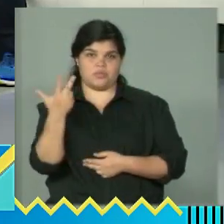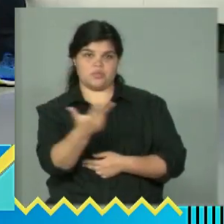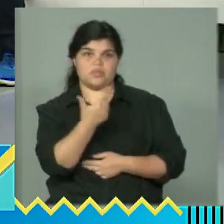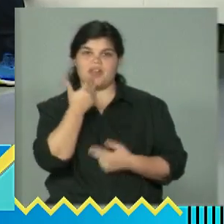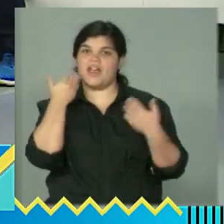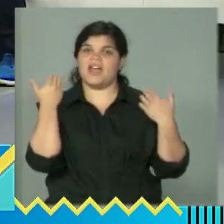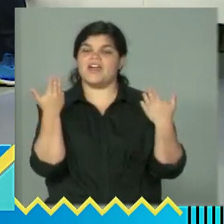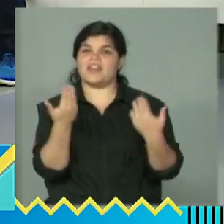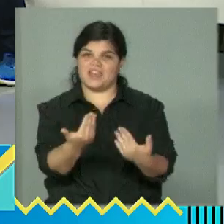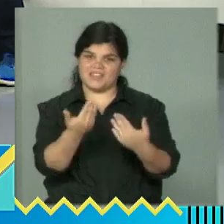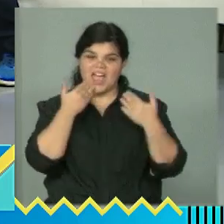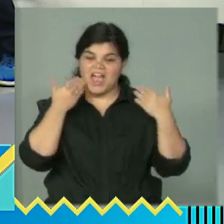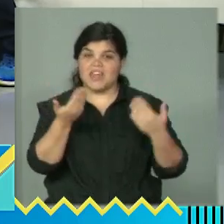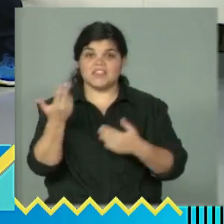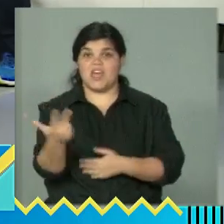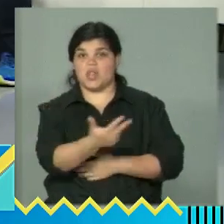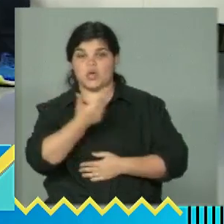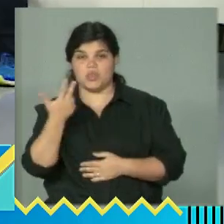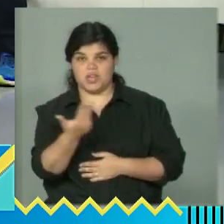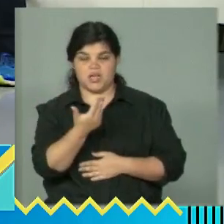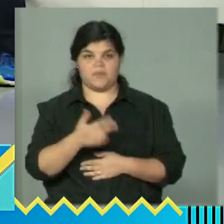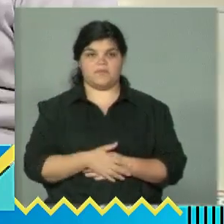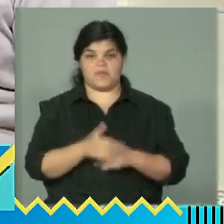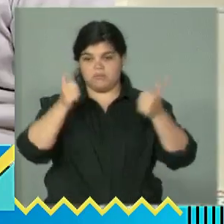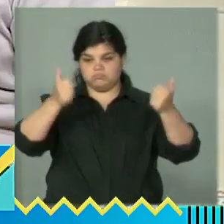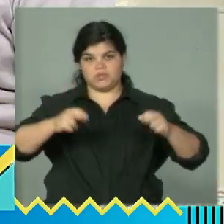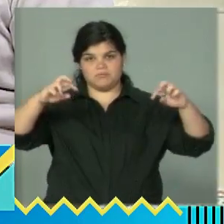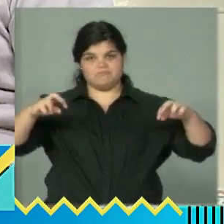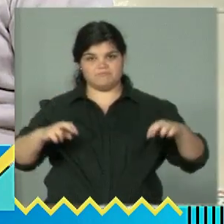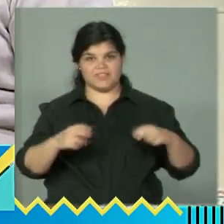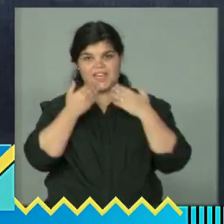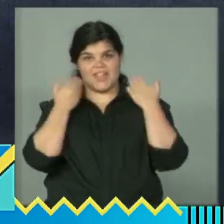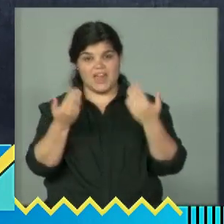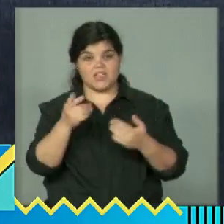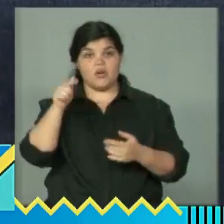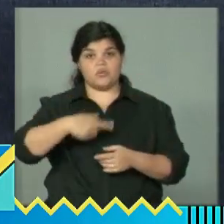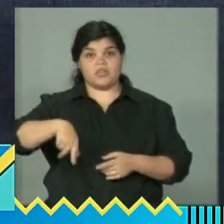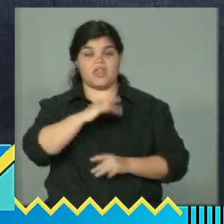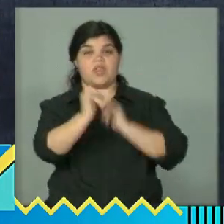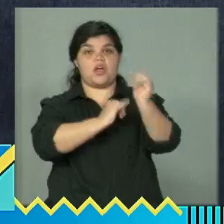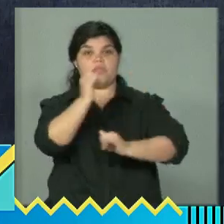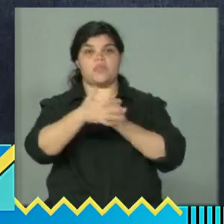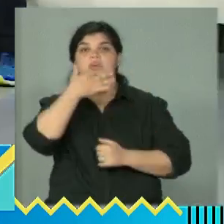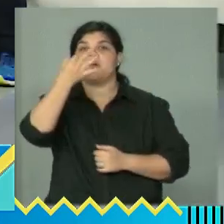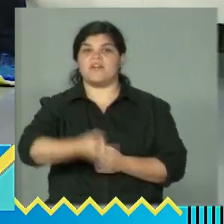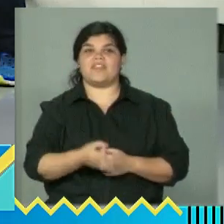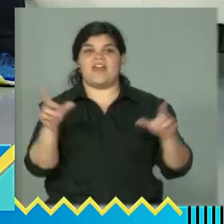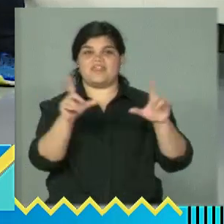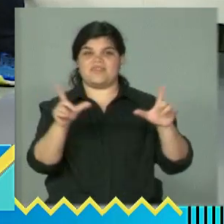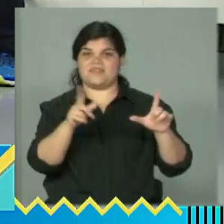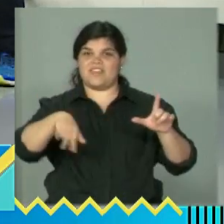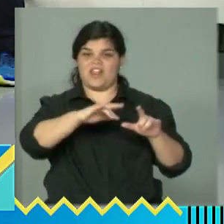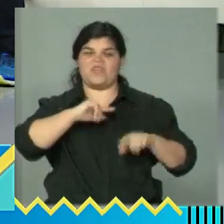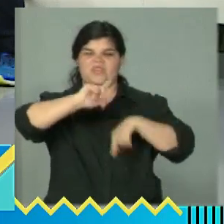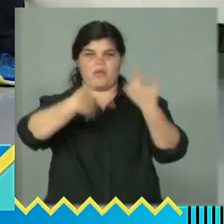gracias. Francesco, mil gracias por haberse sentado acá en Distintos Parecidos. Y ahora cuéntenles a sus compañeros la verdad de lo que es la tele. Bueno.